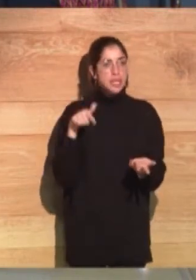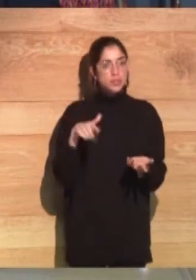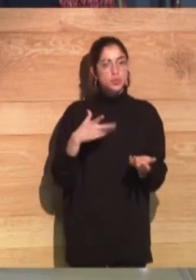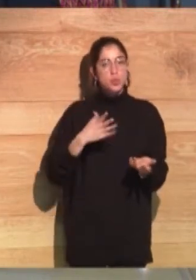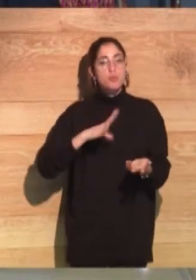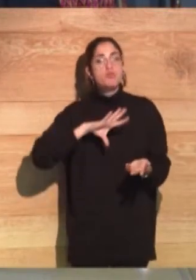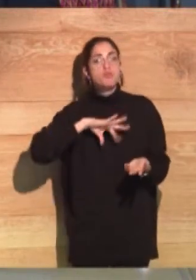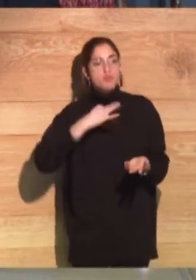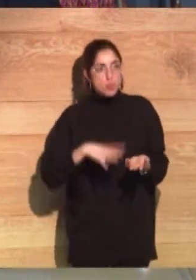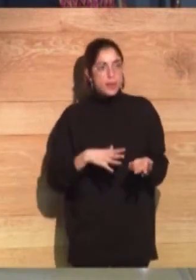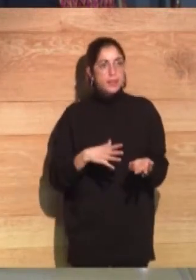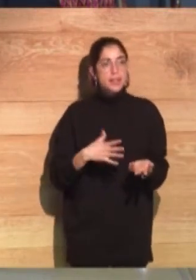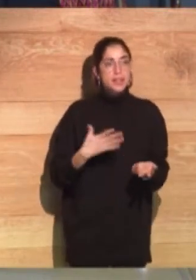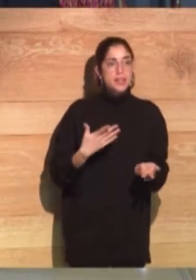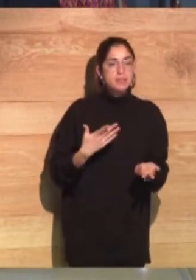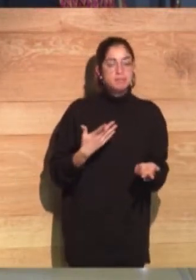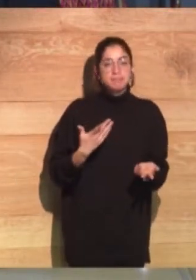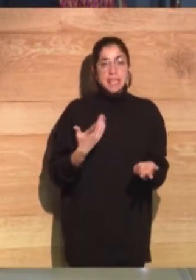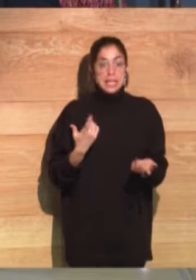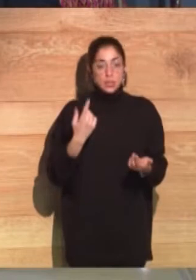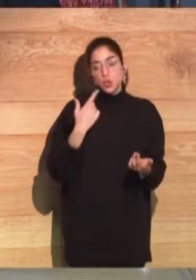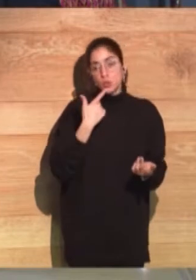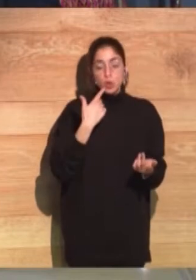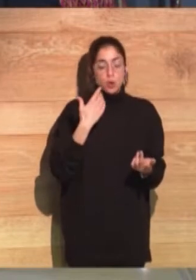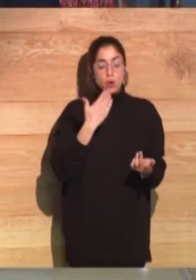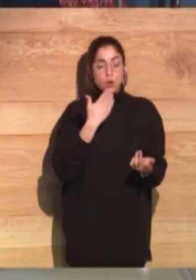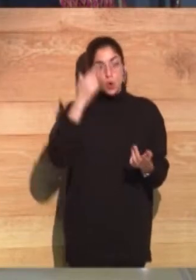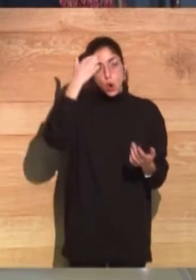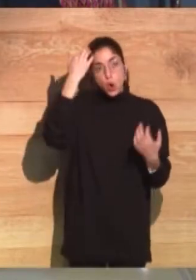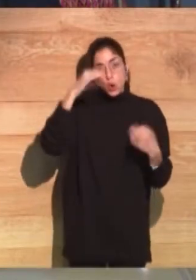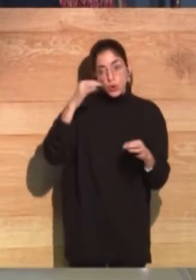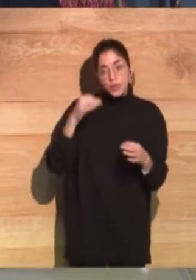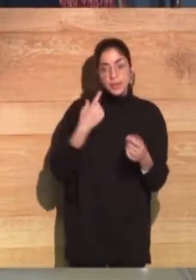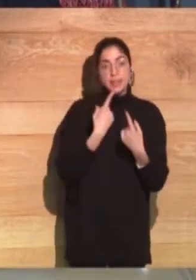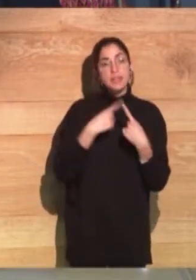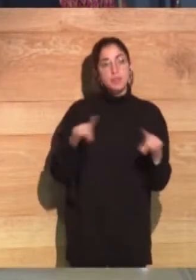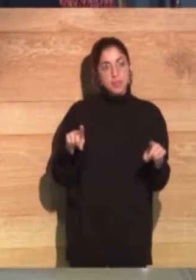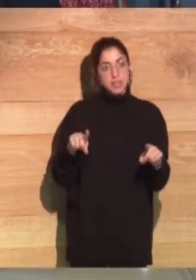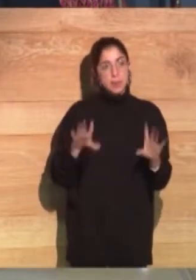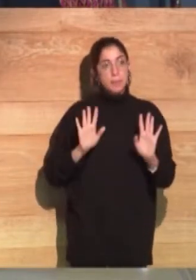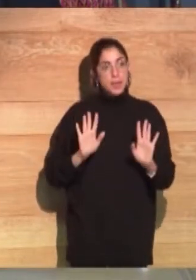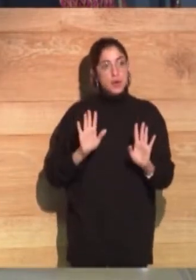quizá hizo que se despertara una conciencia distinta en mí. Pero también teniendo en cuenta que Liberia es un país